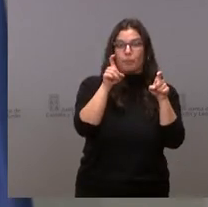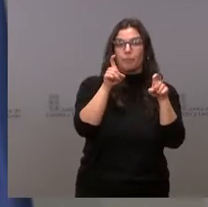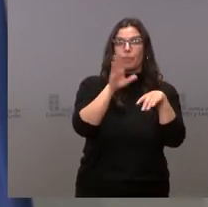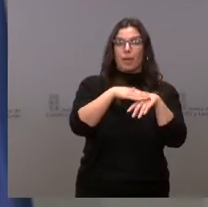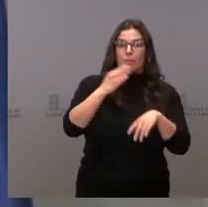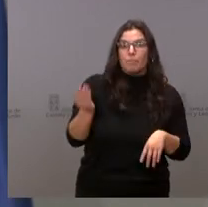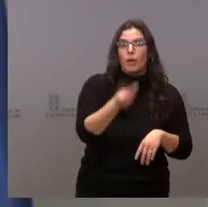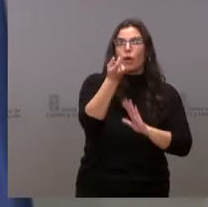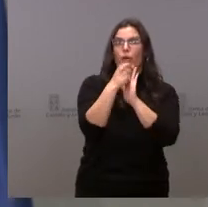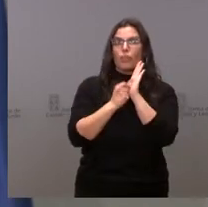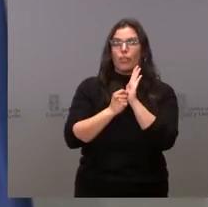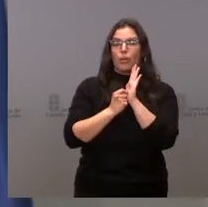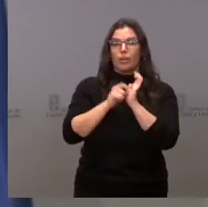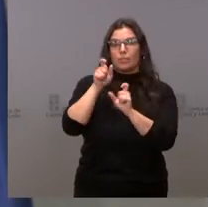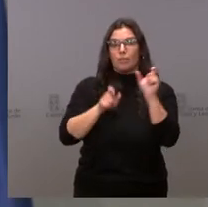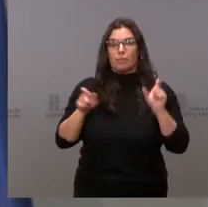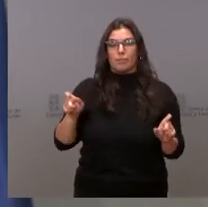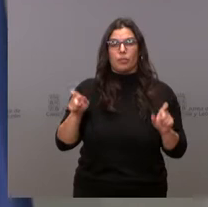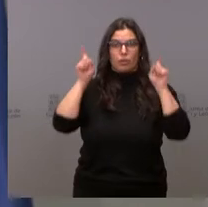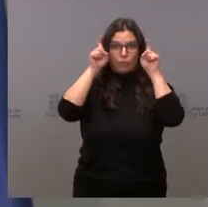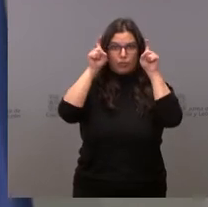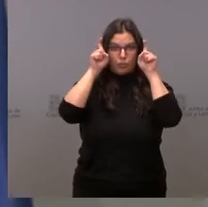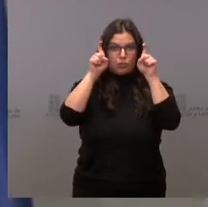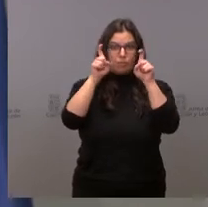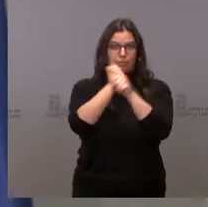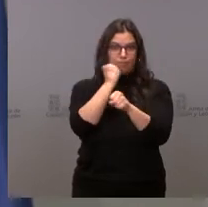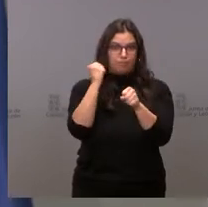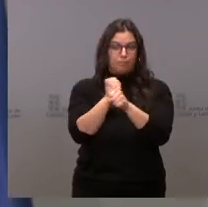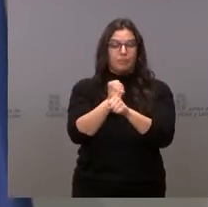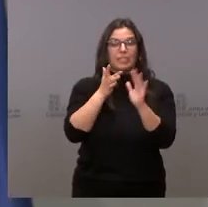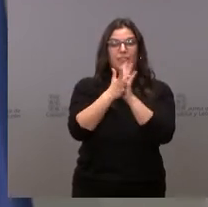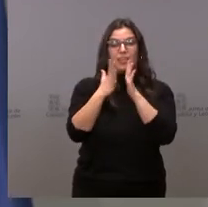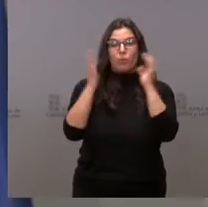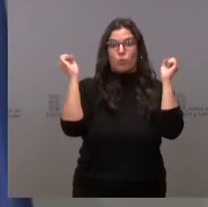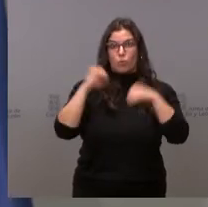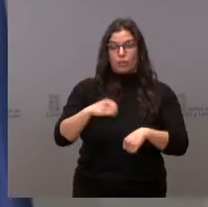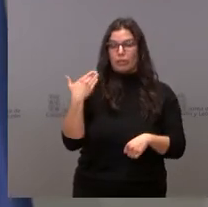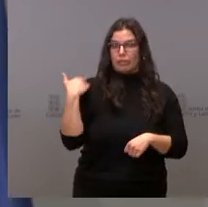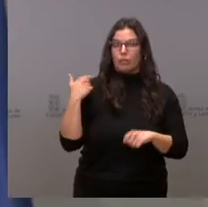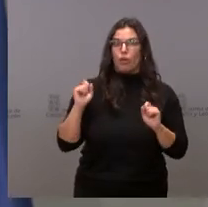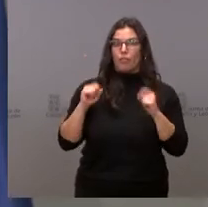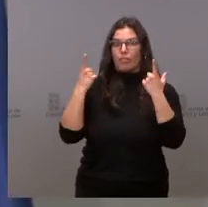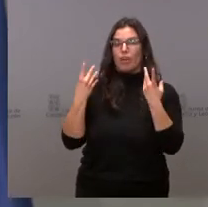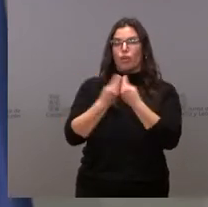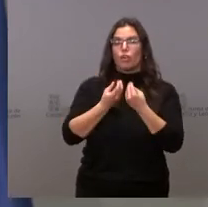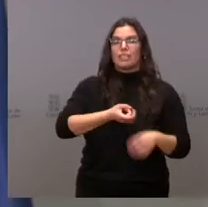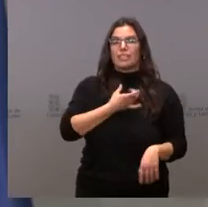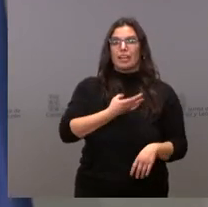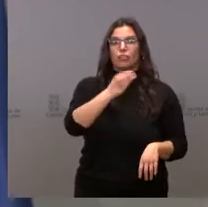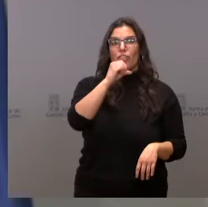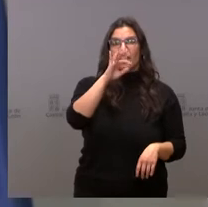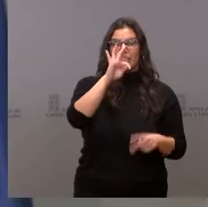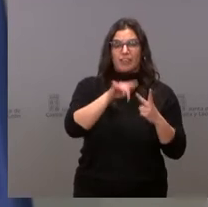mejorar las condiciones del personal docente estamos hablando de un acuerdo que en su evento se formalizó con csif stecyl